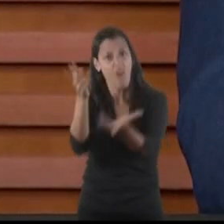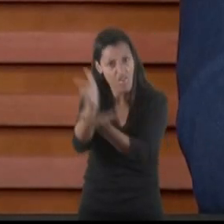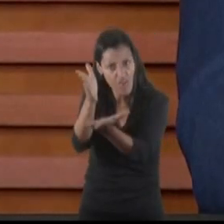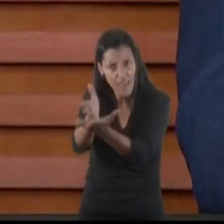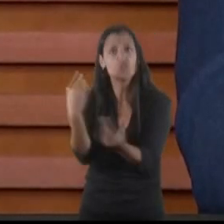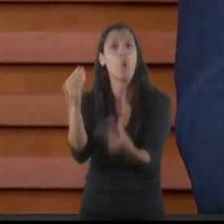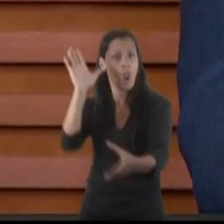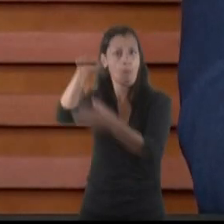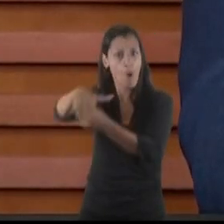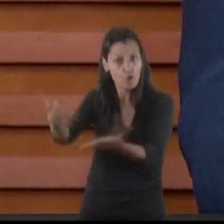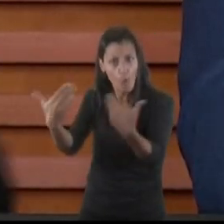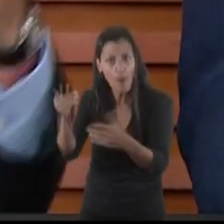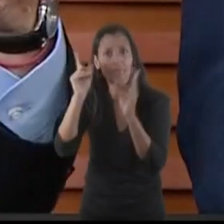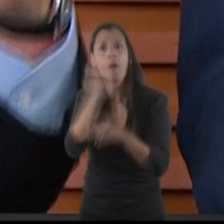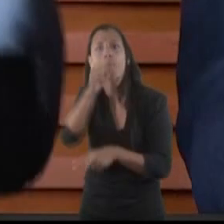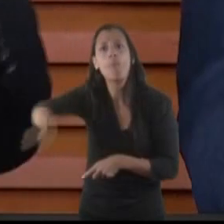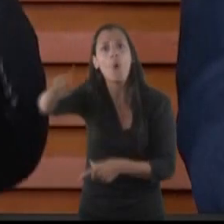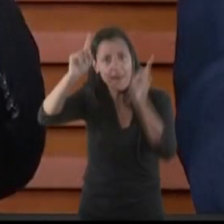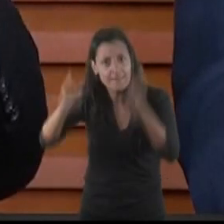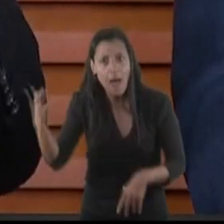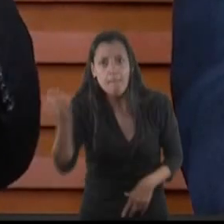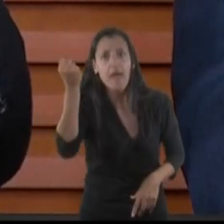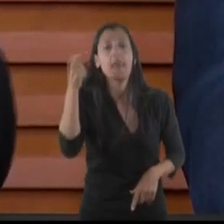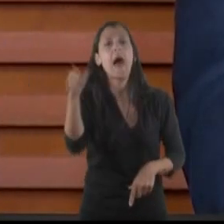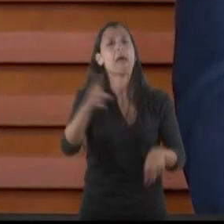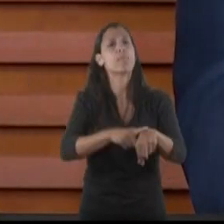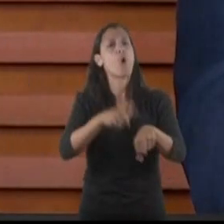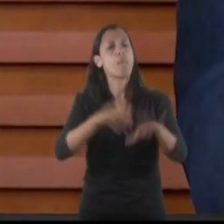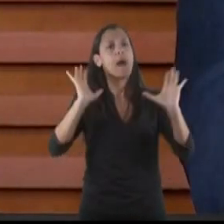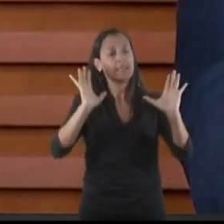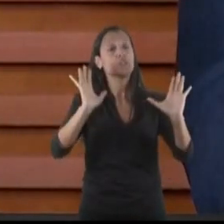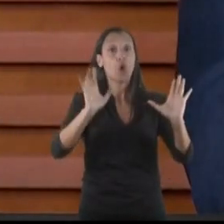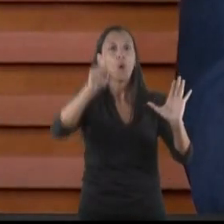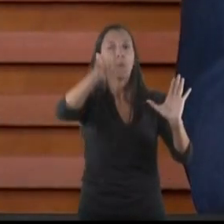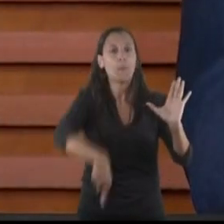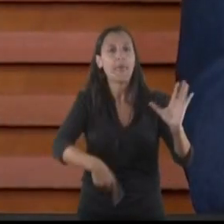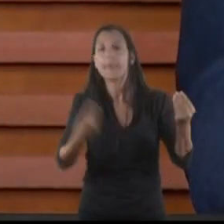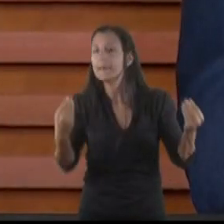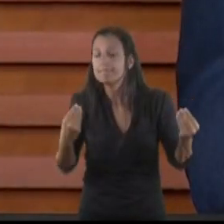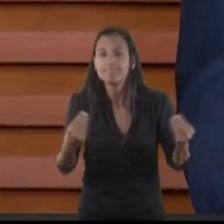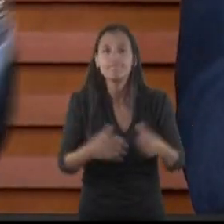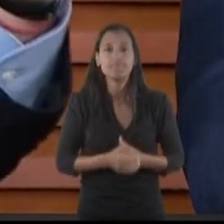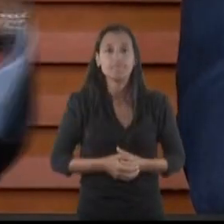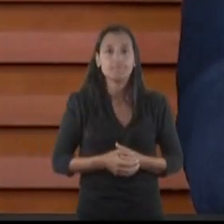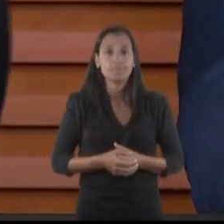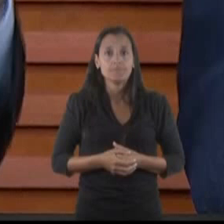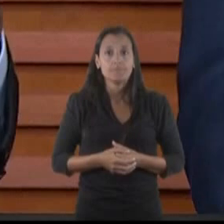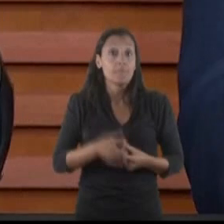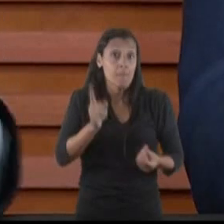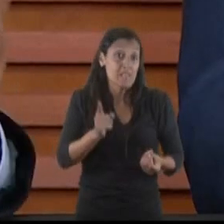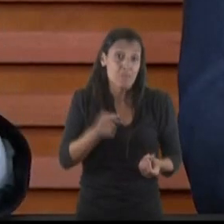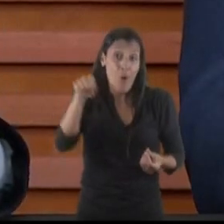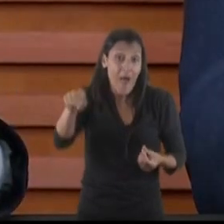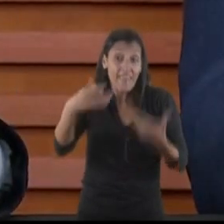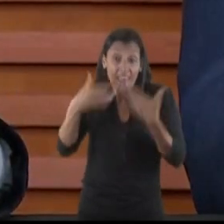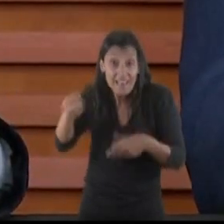las mujeres. Y ahí tal vez sembró la semilla de lo que fue esa marea verde que